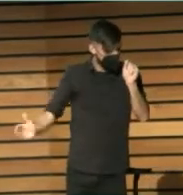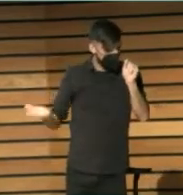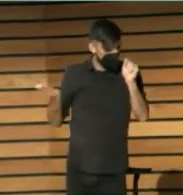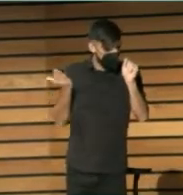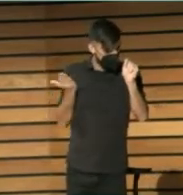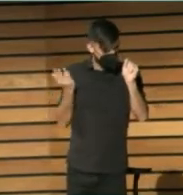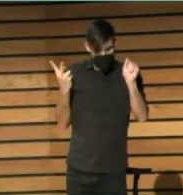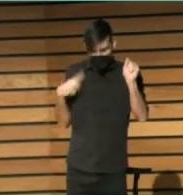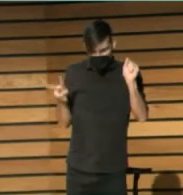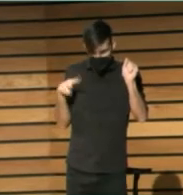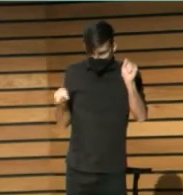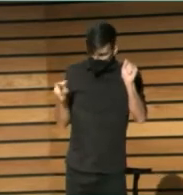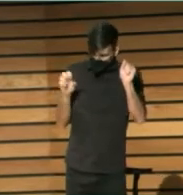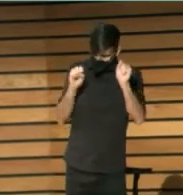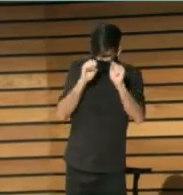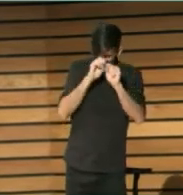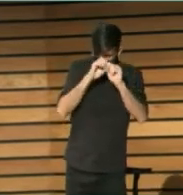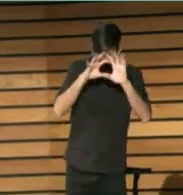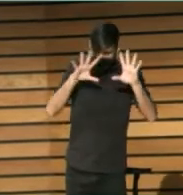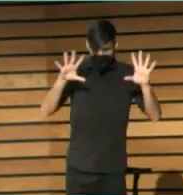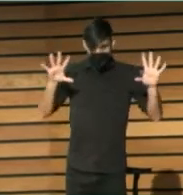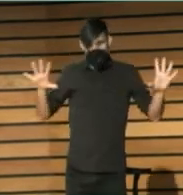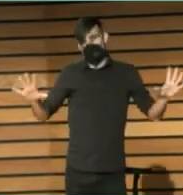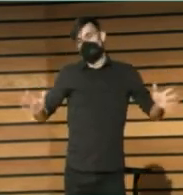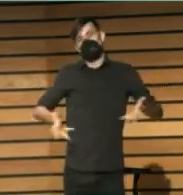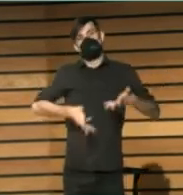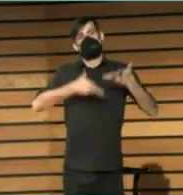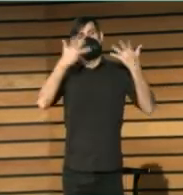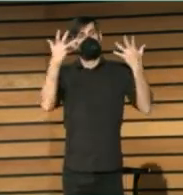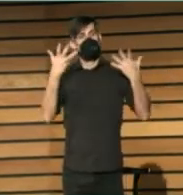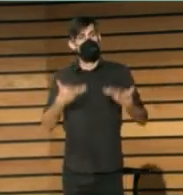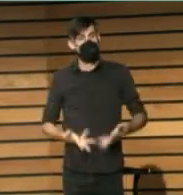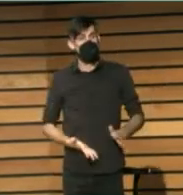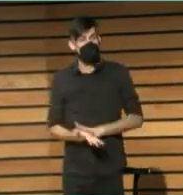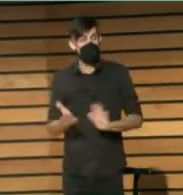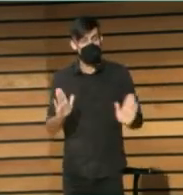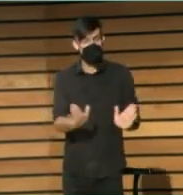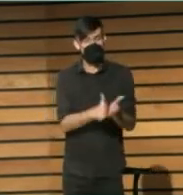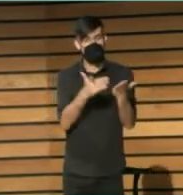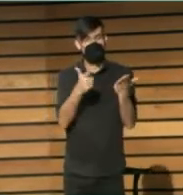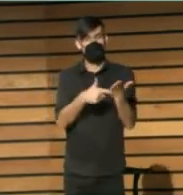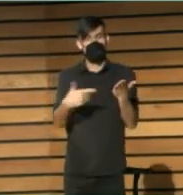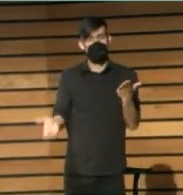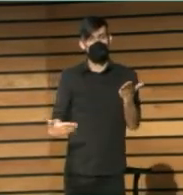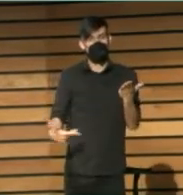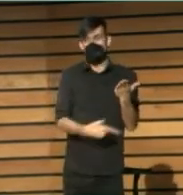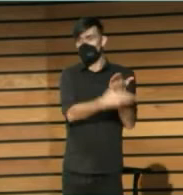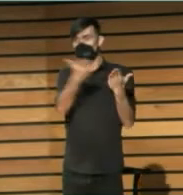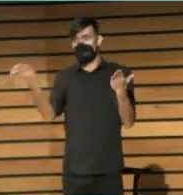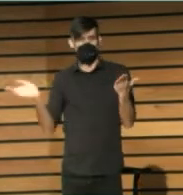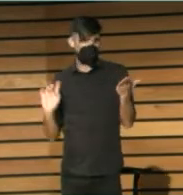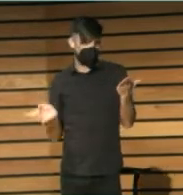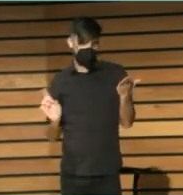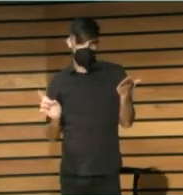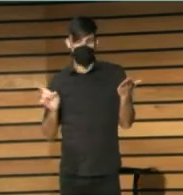leer libros. No cualquier libro. En eso hice un poco de bibliotecario